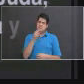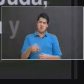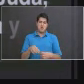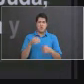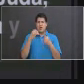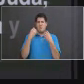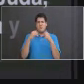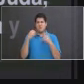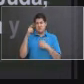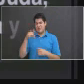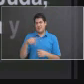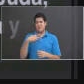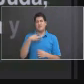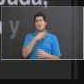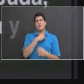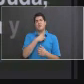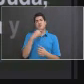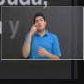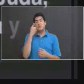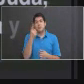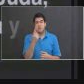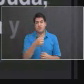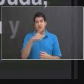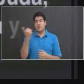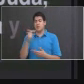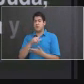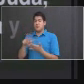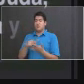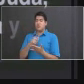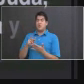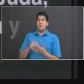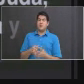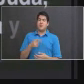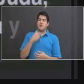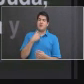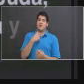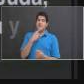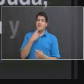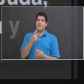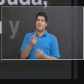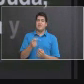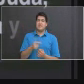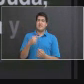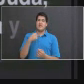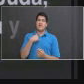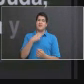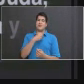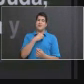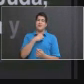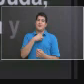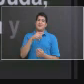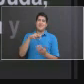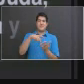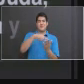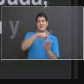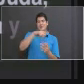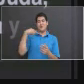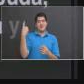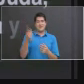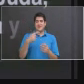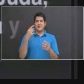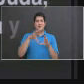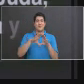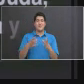lugar. Y había una señora cantándole, diciendo, yo quiero que recorras todo el mundo y quiero que te besen